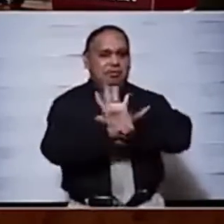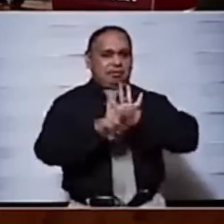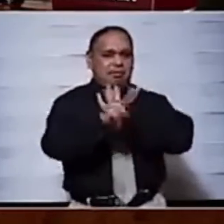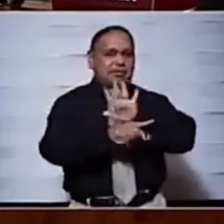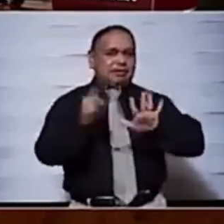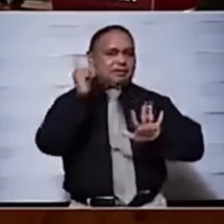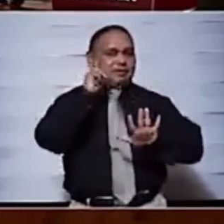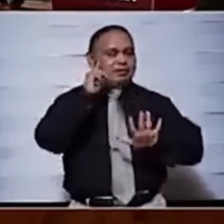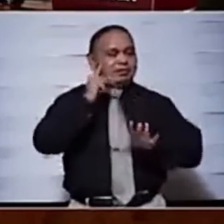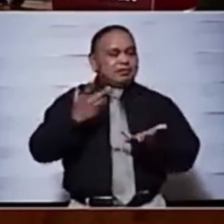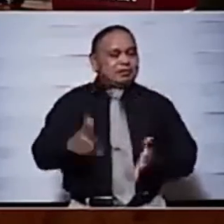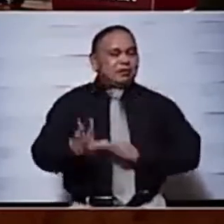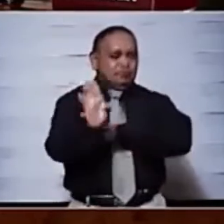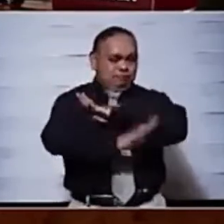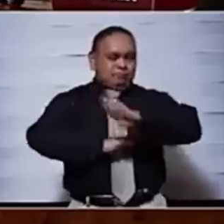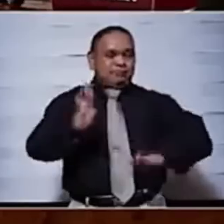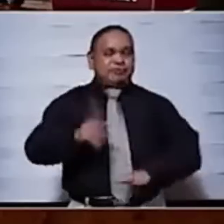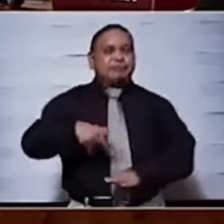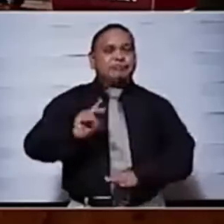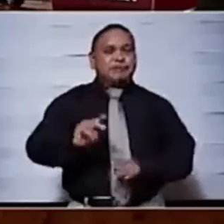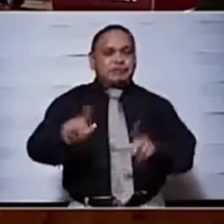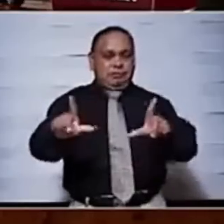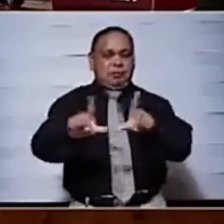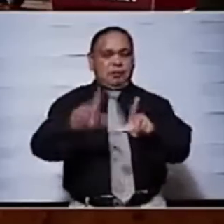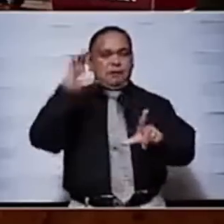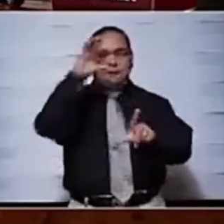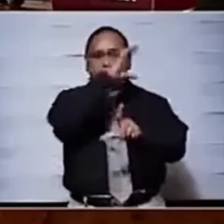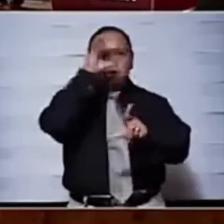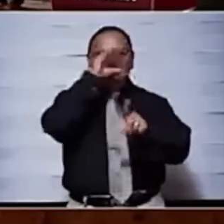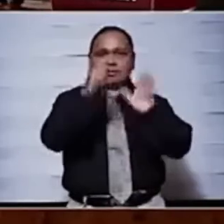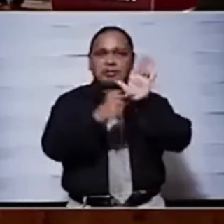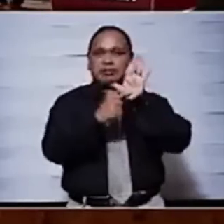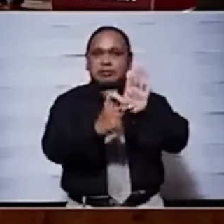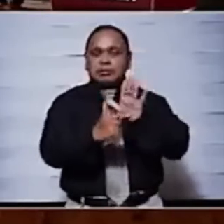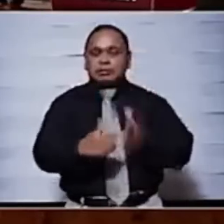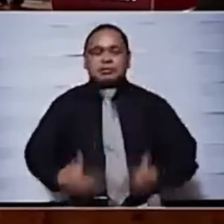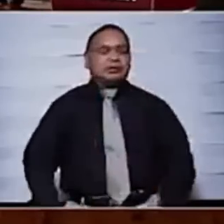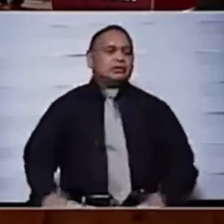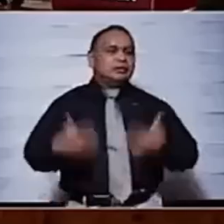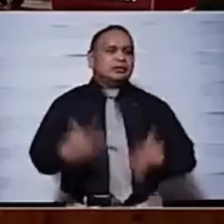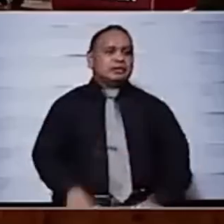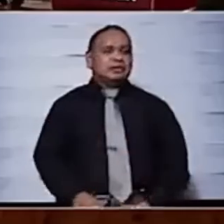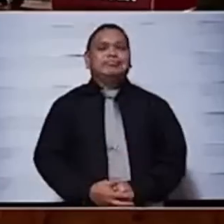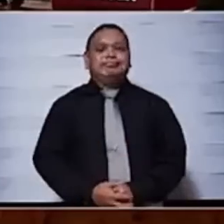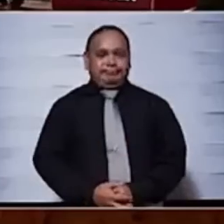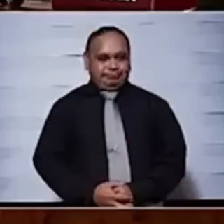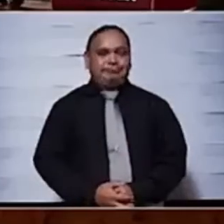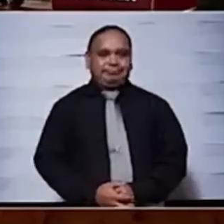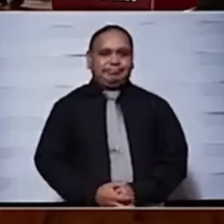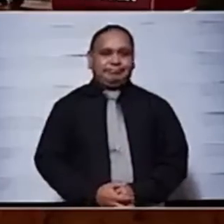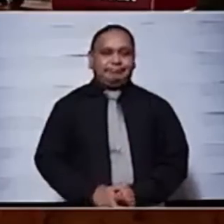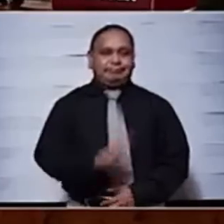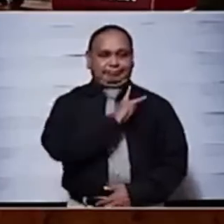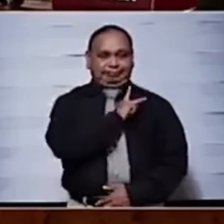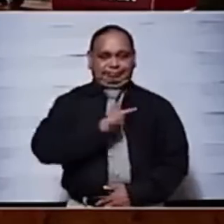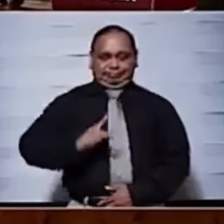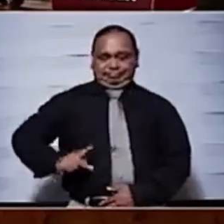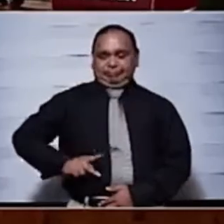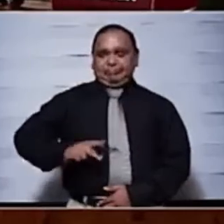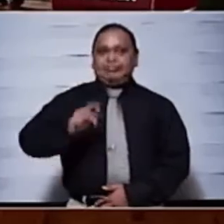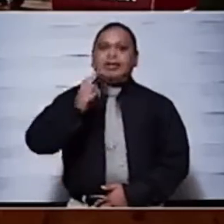los packs. Sería incapaz de hacerlo, de veras, Rafa, porque es una escuela la de Andrés Manuel de decencia,